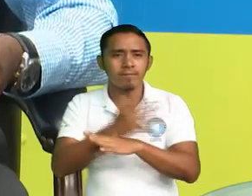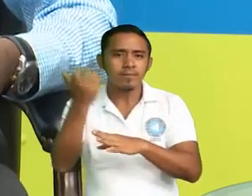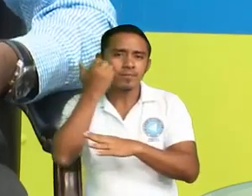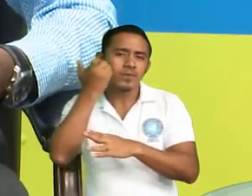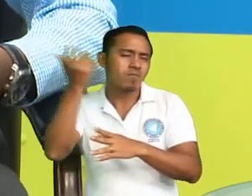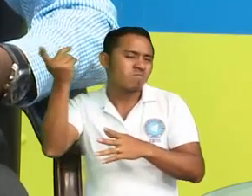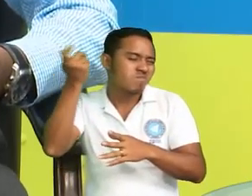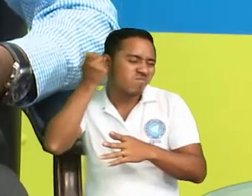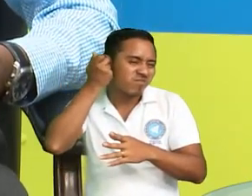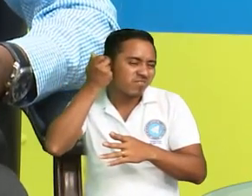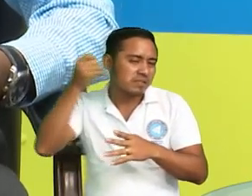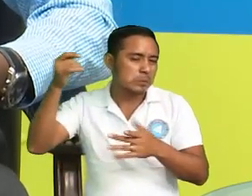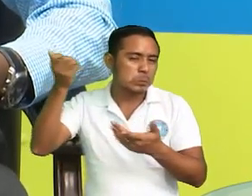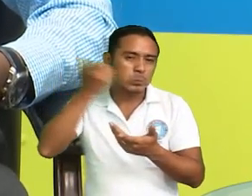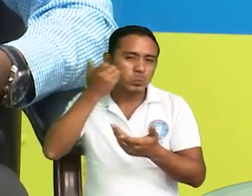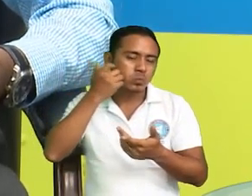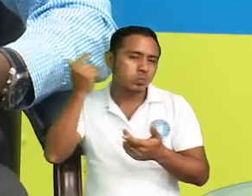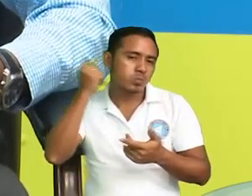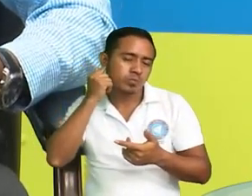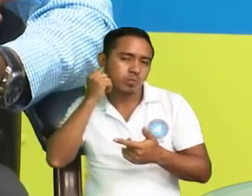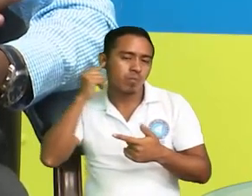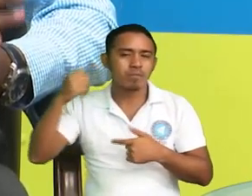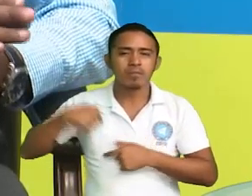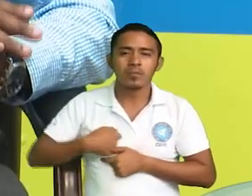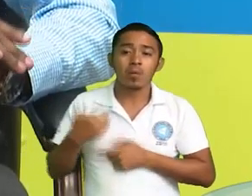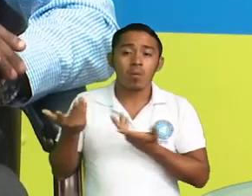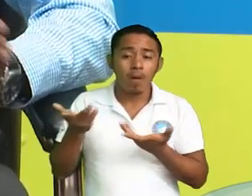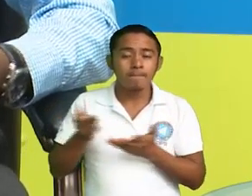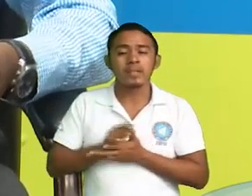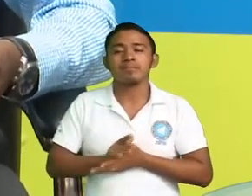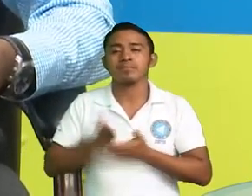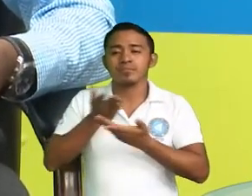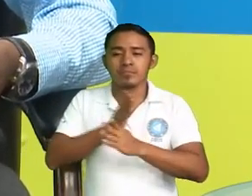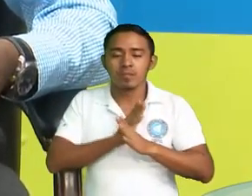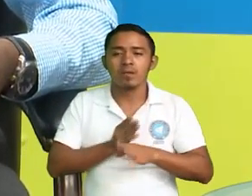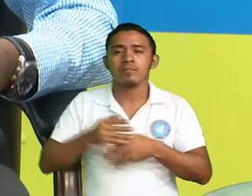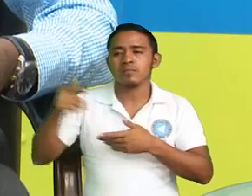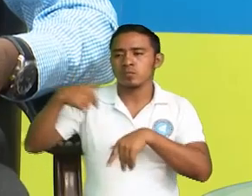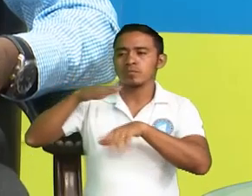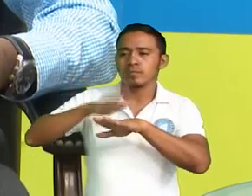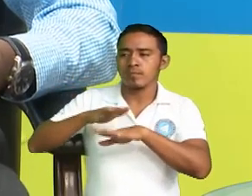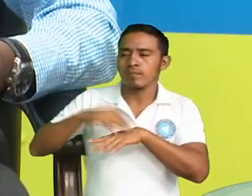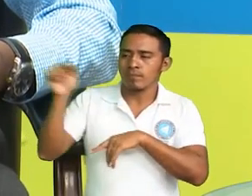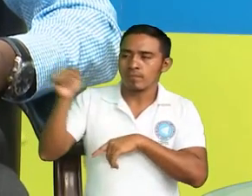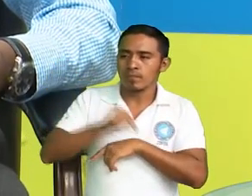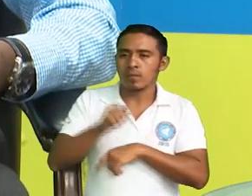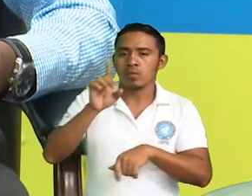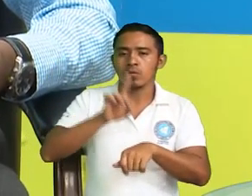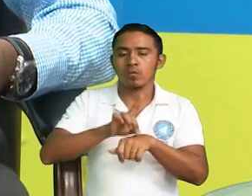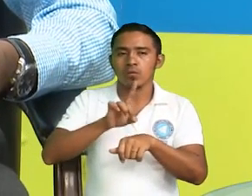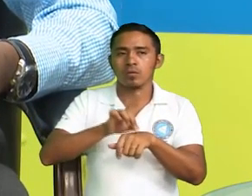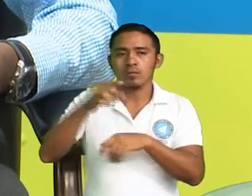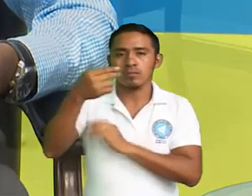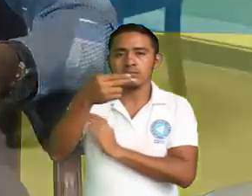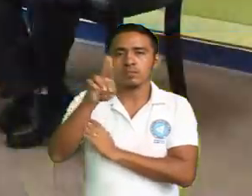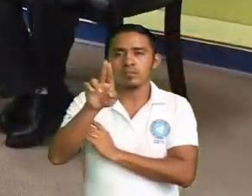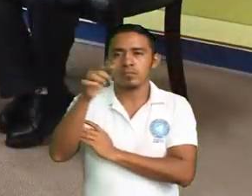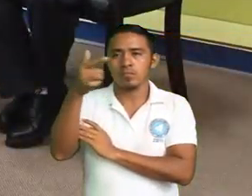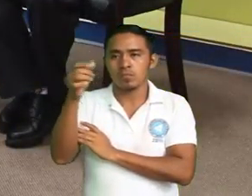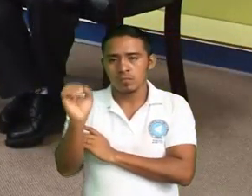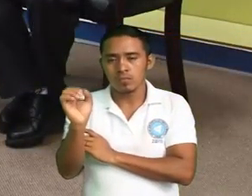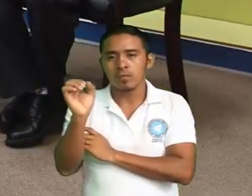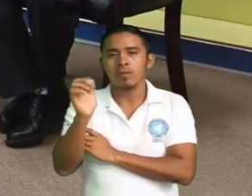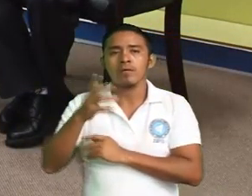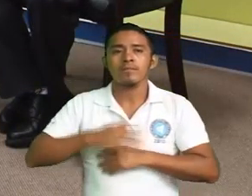oído, sus causas, así como su tratamiento. Para ello hemos invitado al doctor Hugo Hanskin, quien